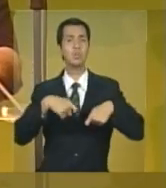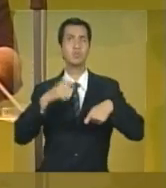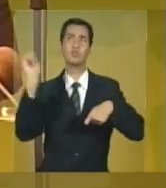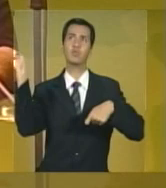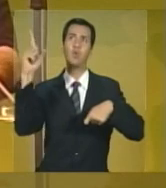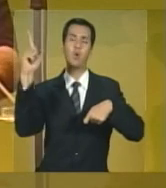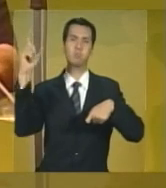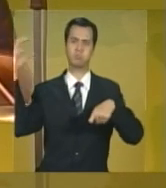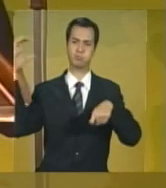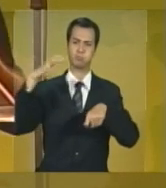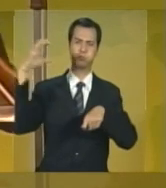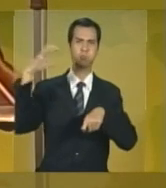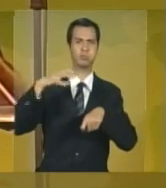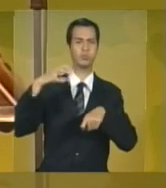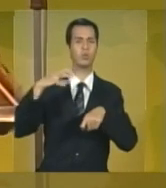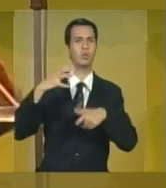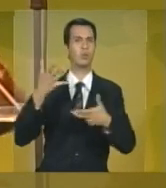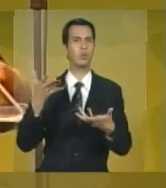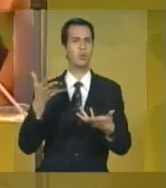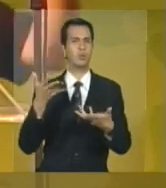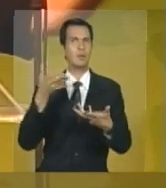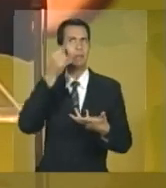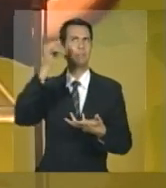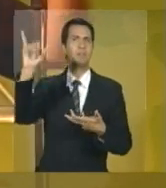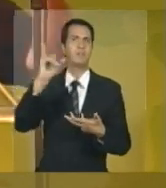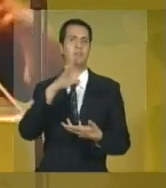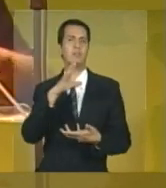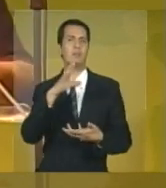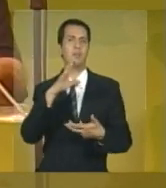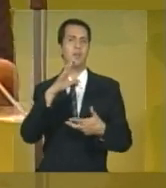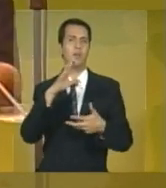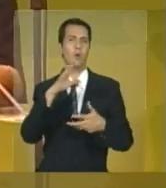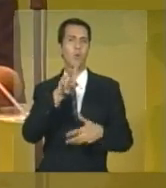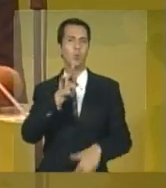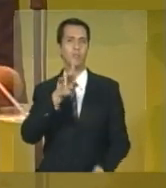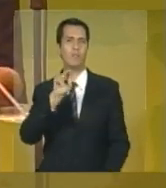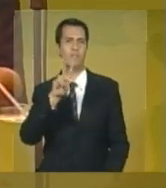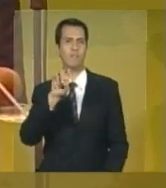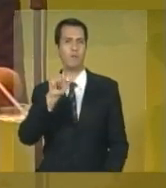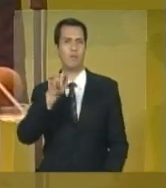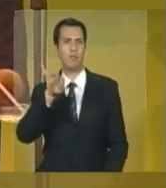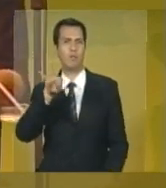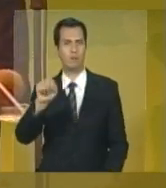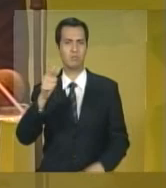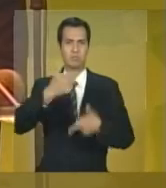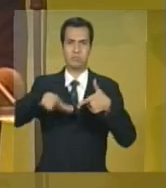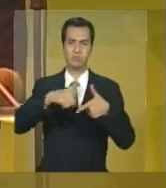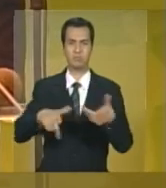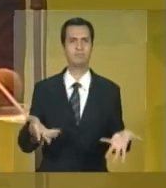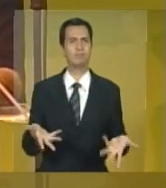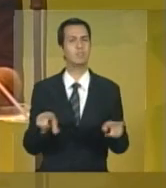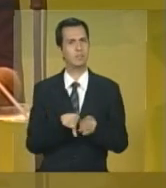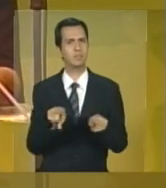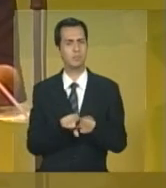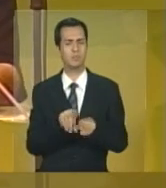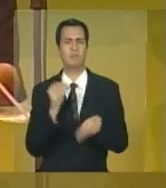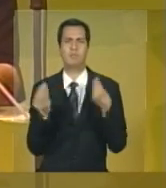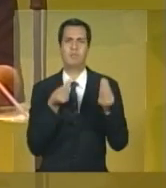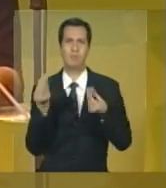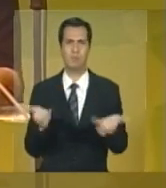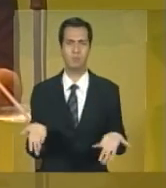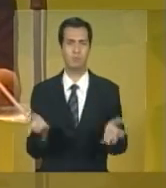Tierra. Combatir las emisiones de gases de efecto invernadero con